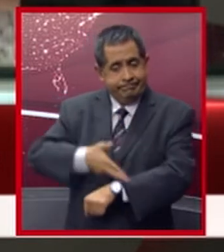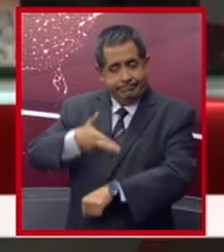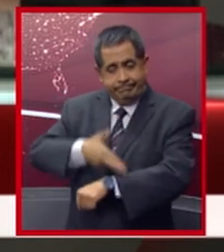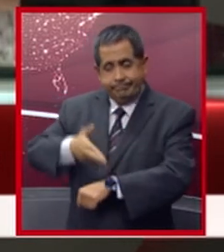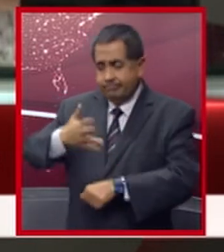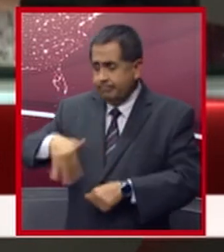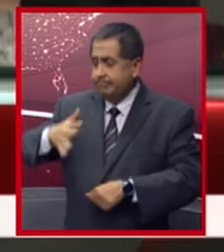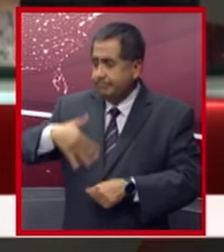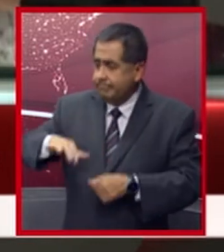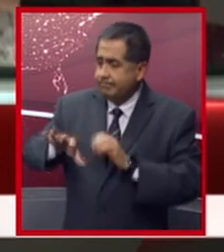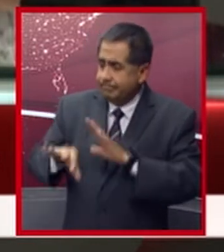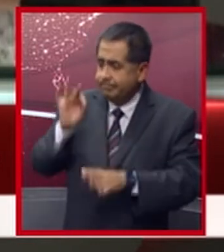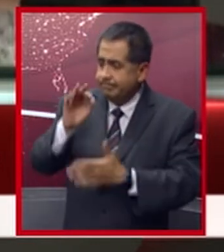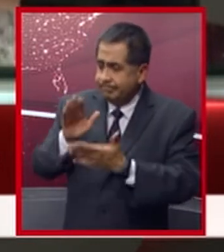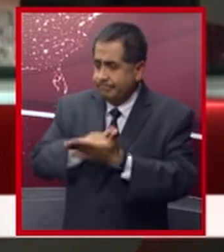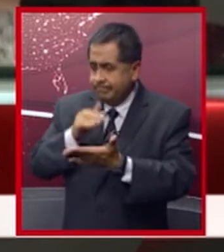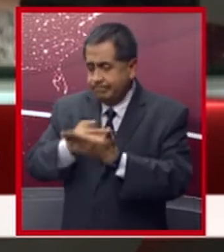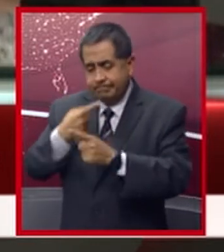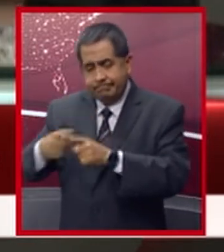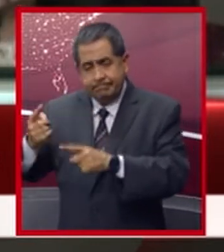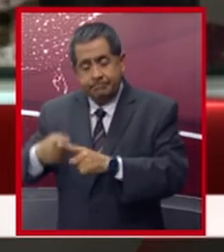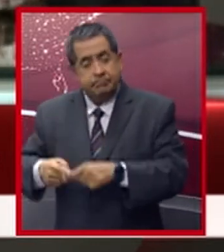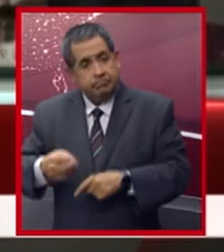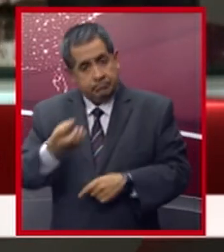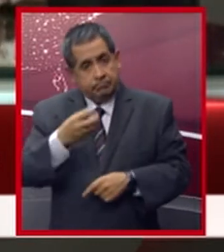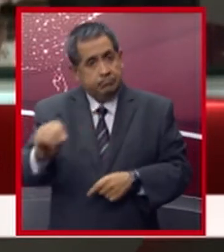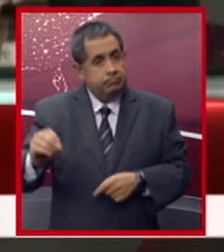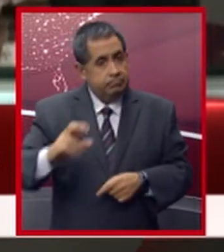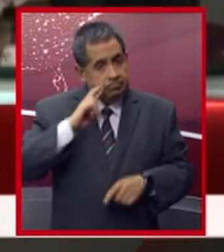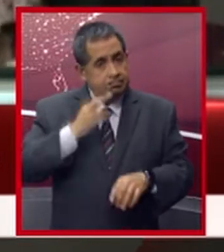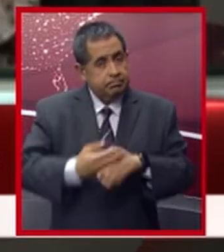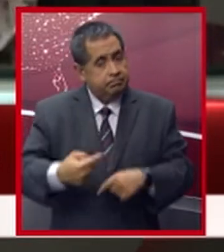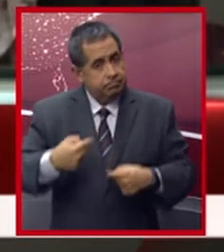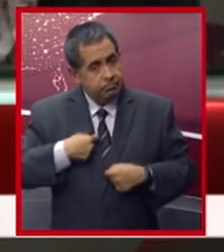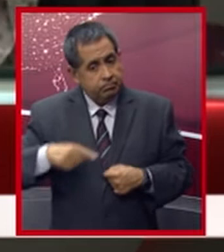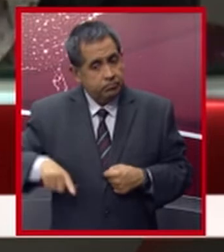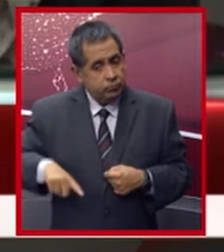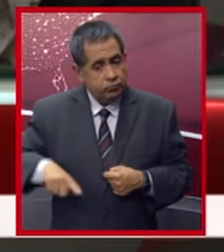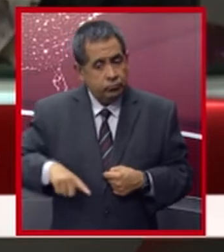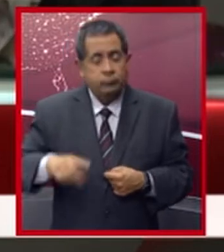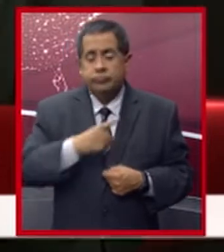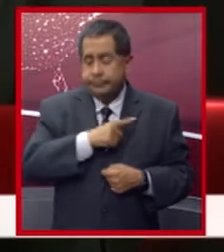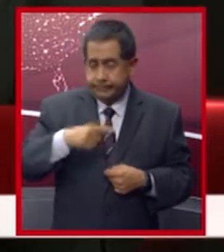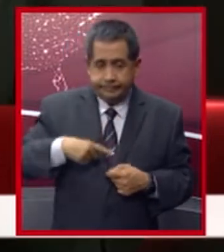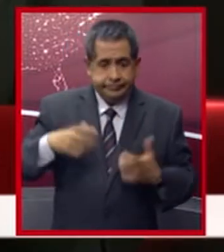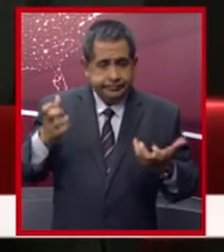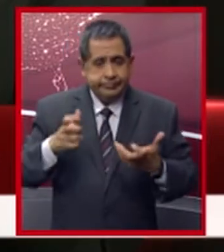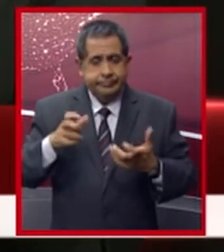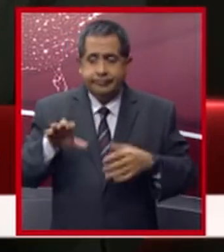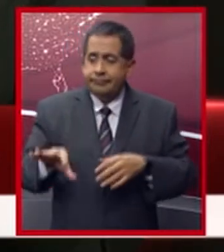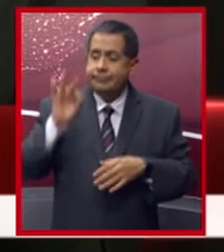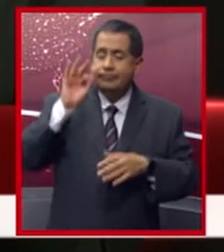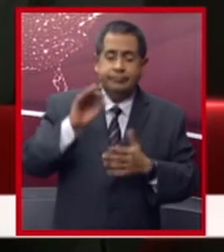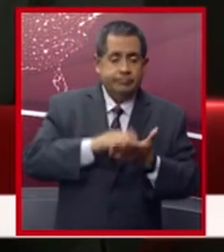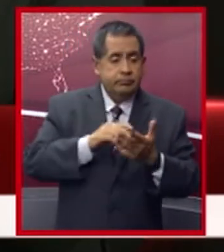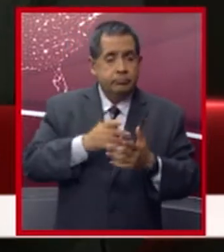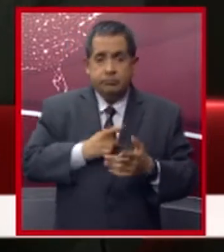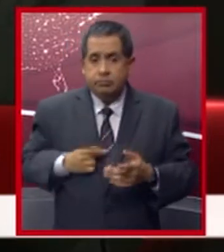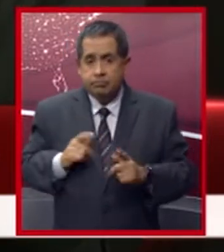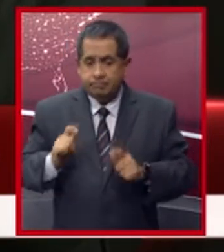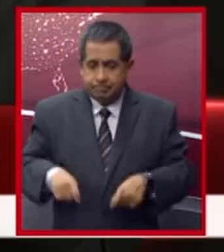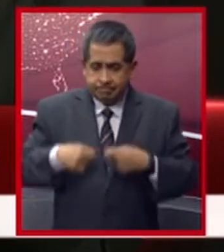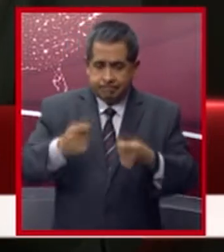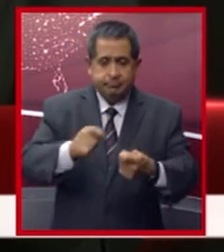Estado, las autoridades están obligados a presentar los documentos. Okay. Y están obligados a darles acta de